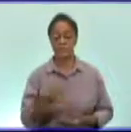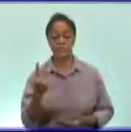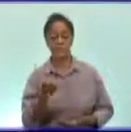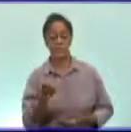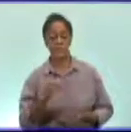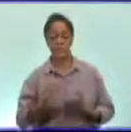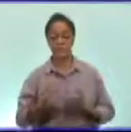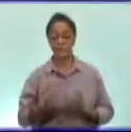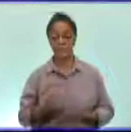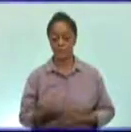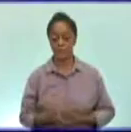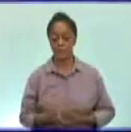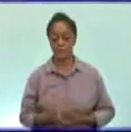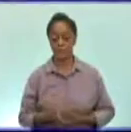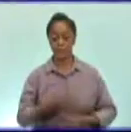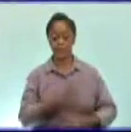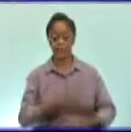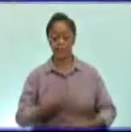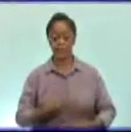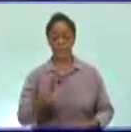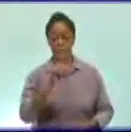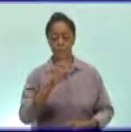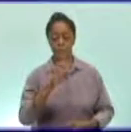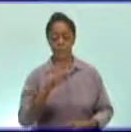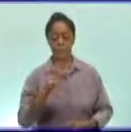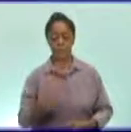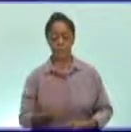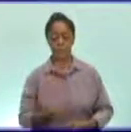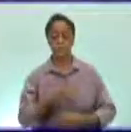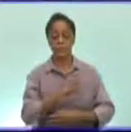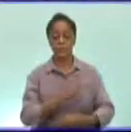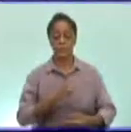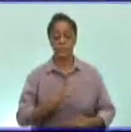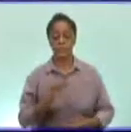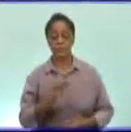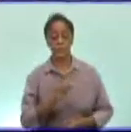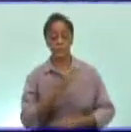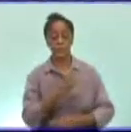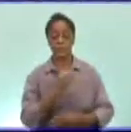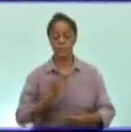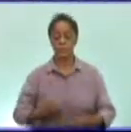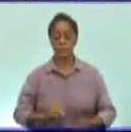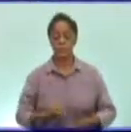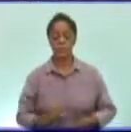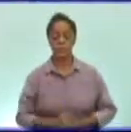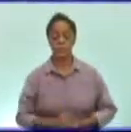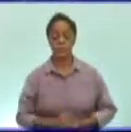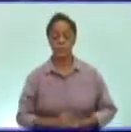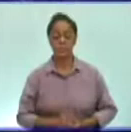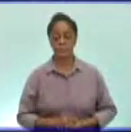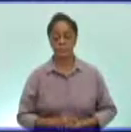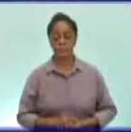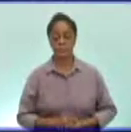maneras: animales vertebrados y animales invertebrados.